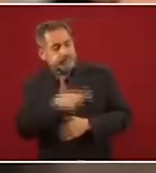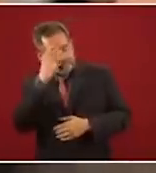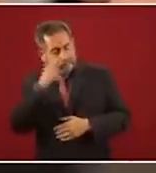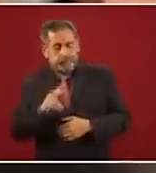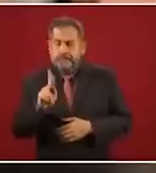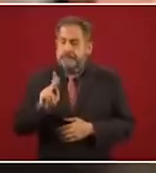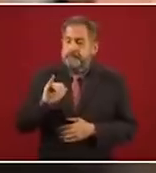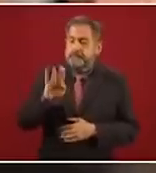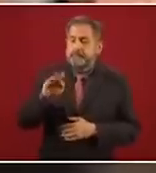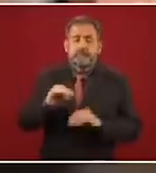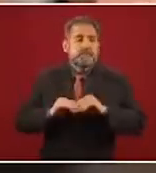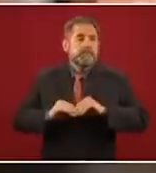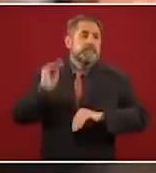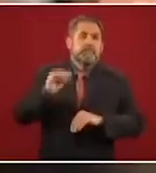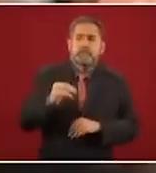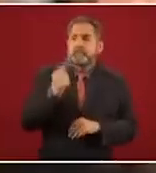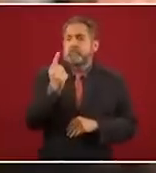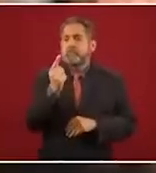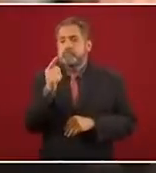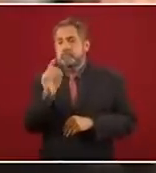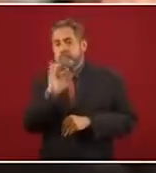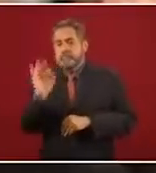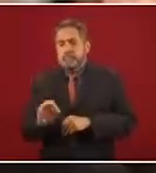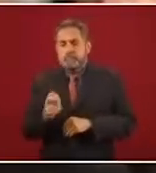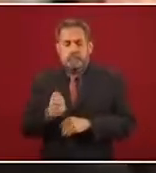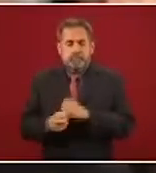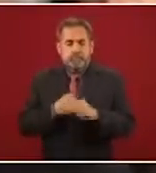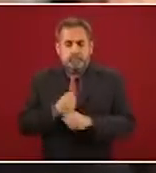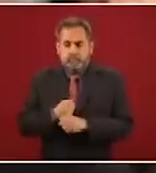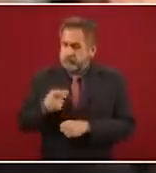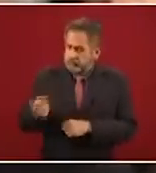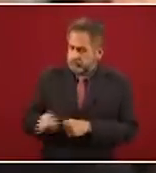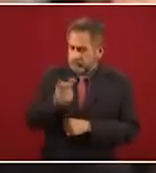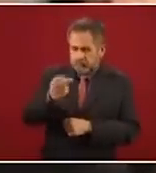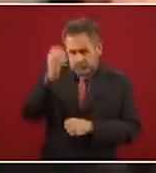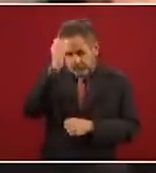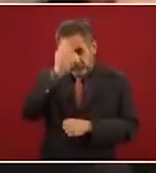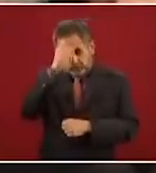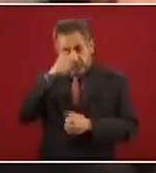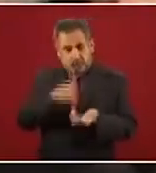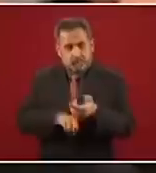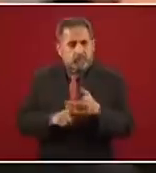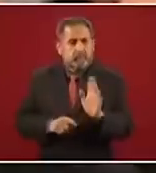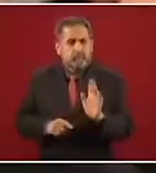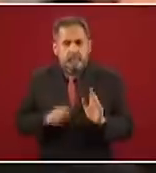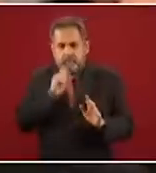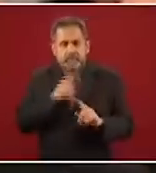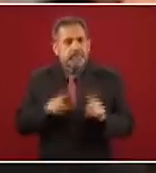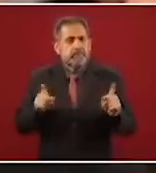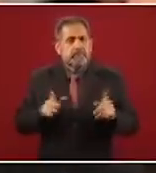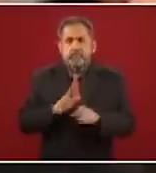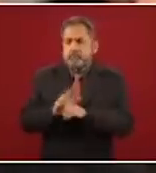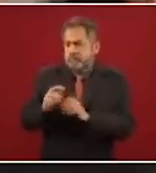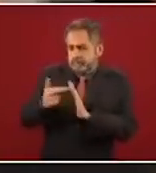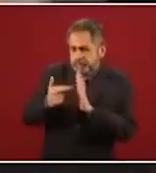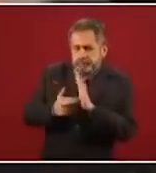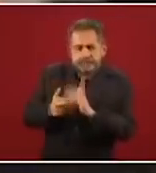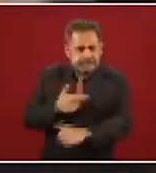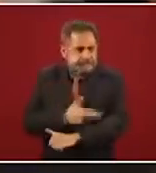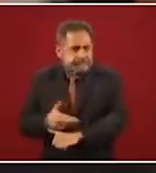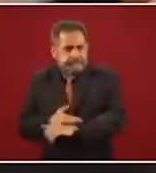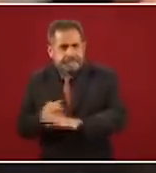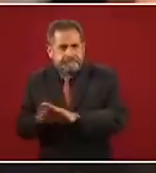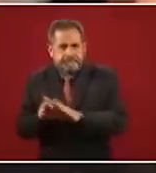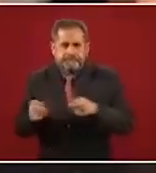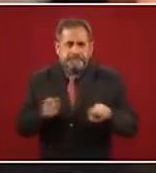PIB en México será de 1% en este año. Preguntarle su opinión y por otro lado, ¿qué medidas se van a tomar